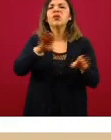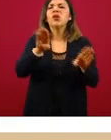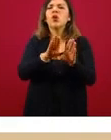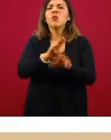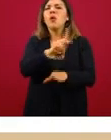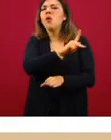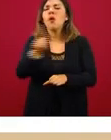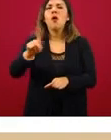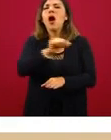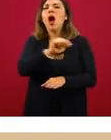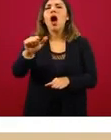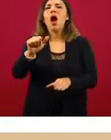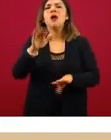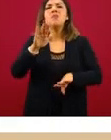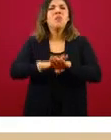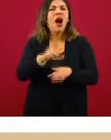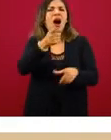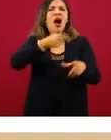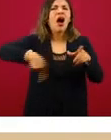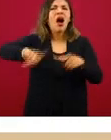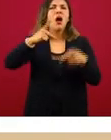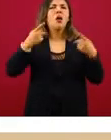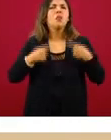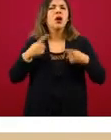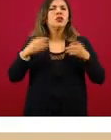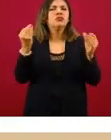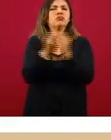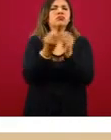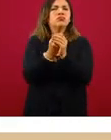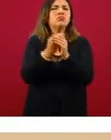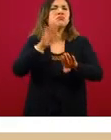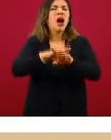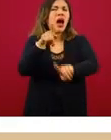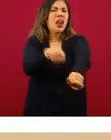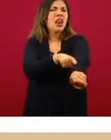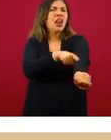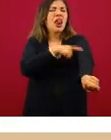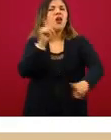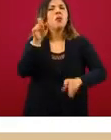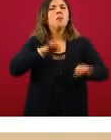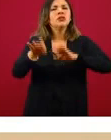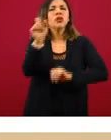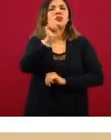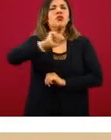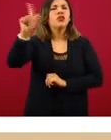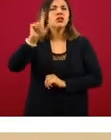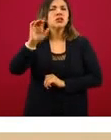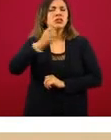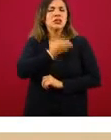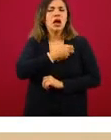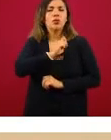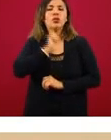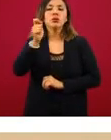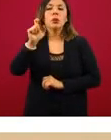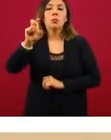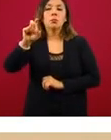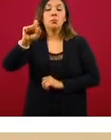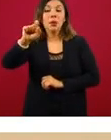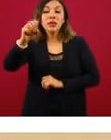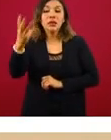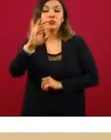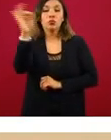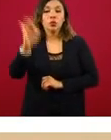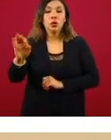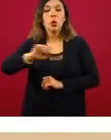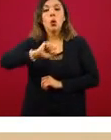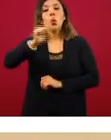una proporción más grande o clasificación más extensa de profesionales de la salud que representan un 23%, y finalmente